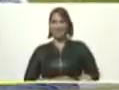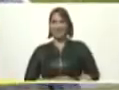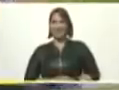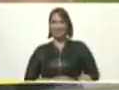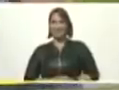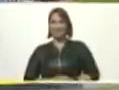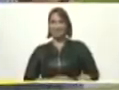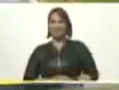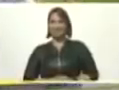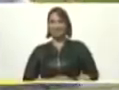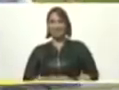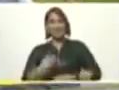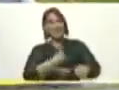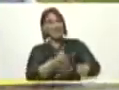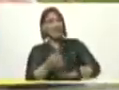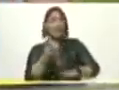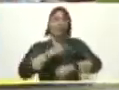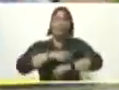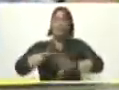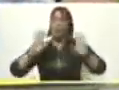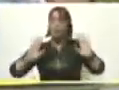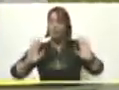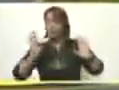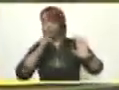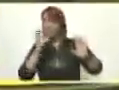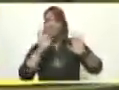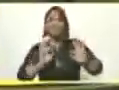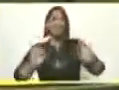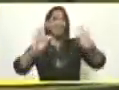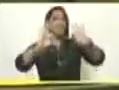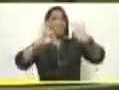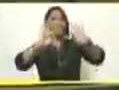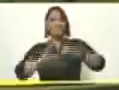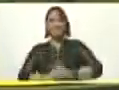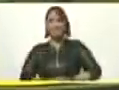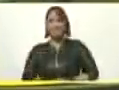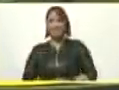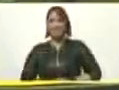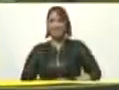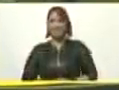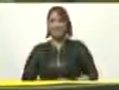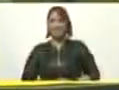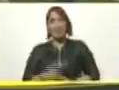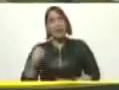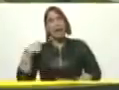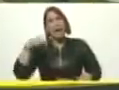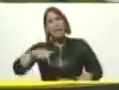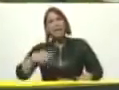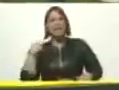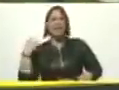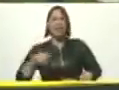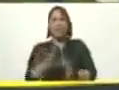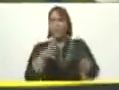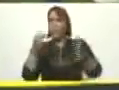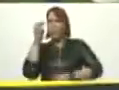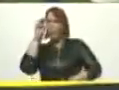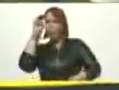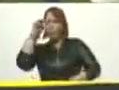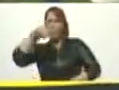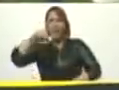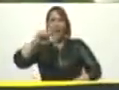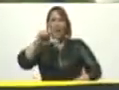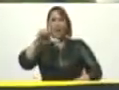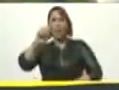para el día temprano no te llevo Nada aquí tenemos al Gran Maelo